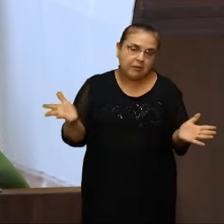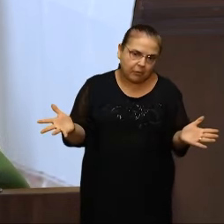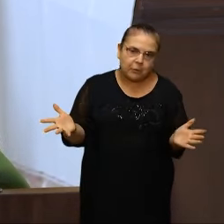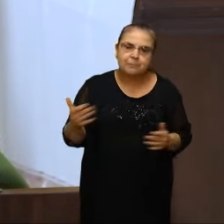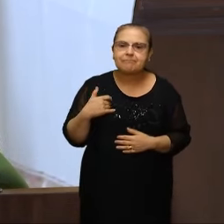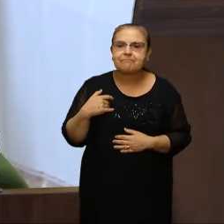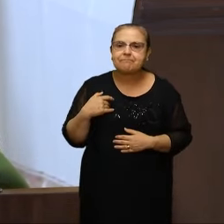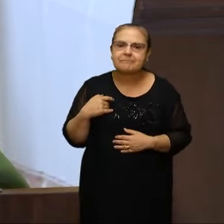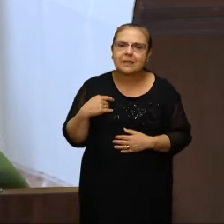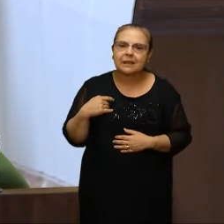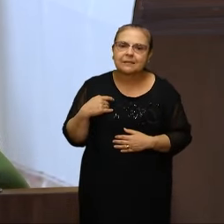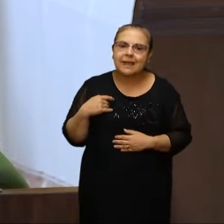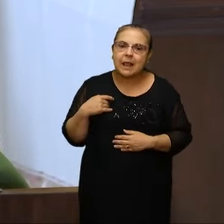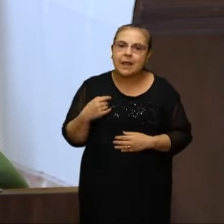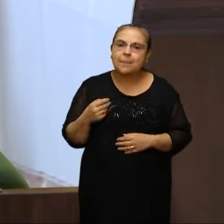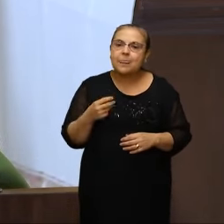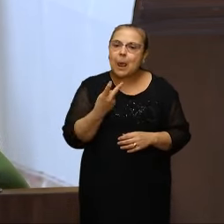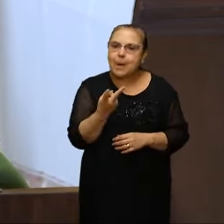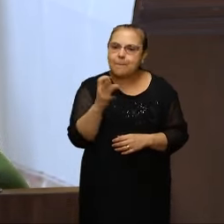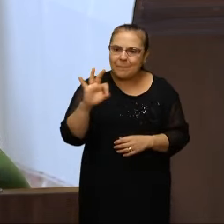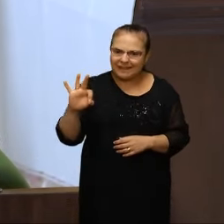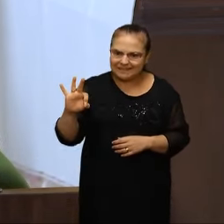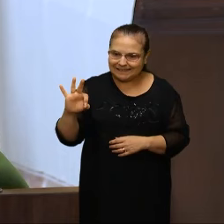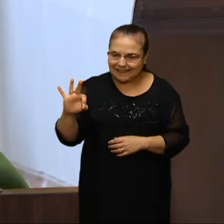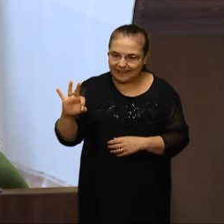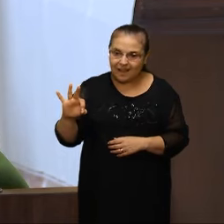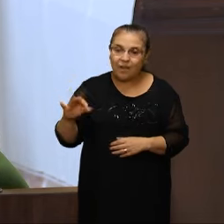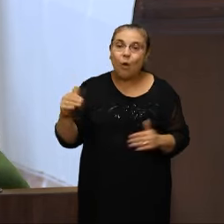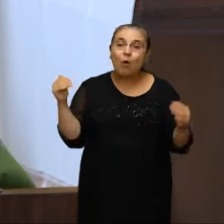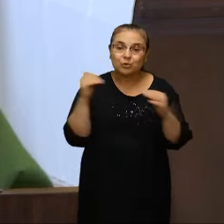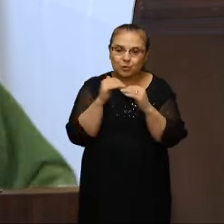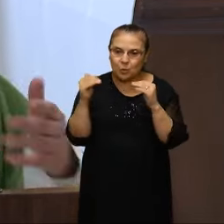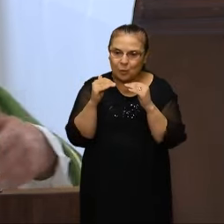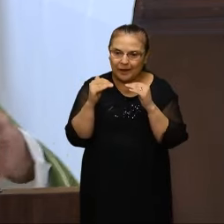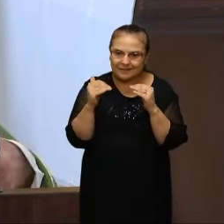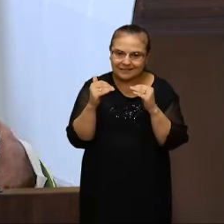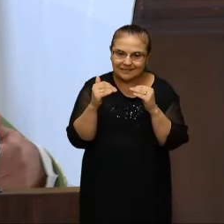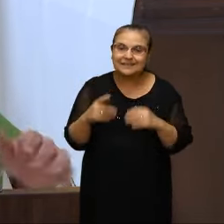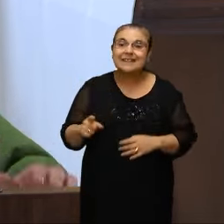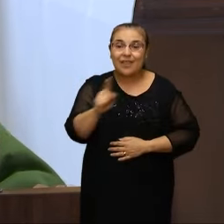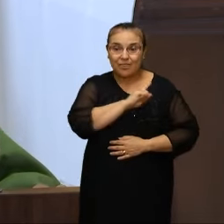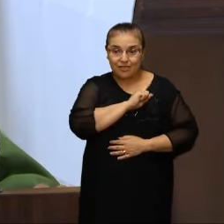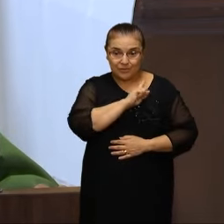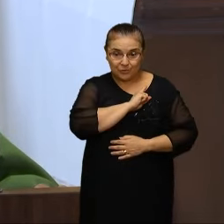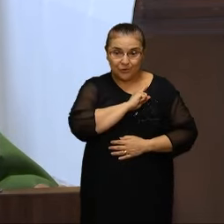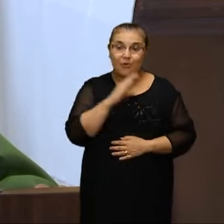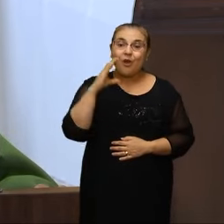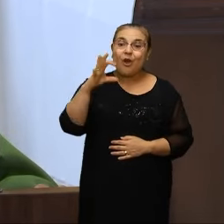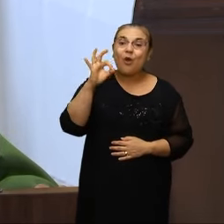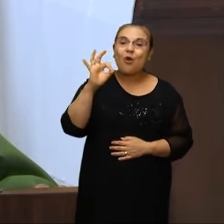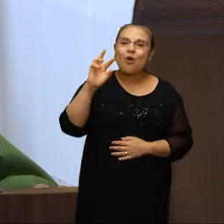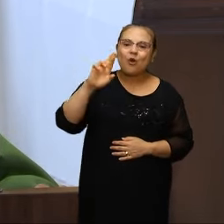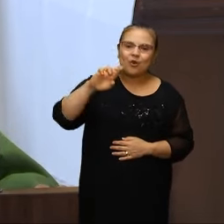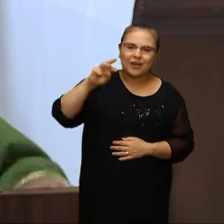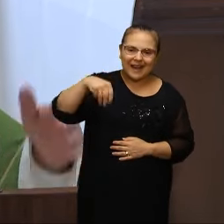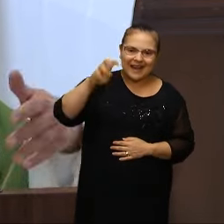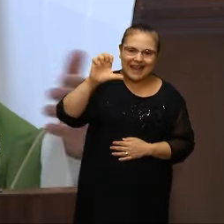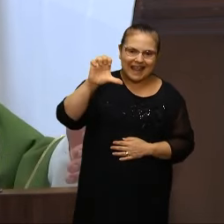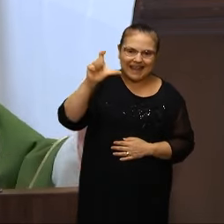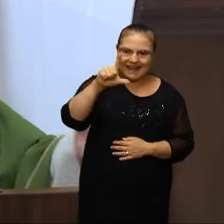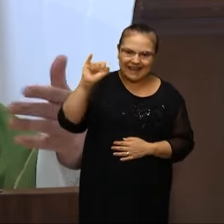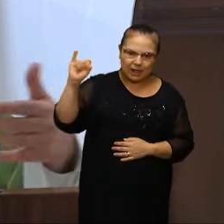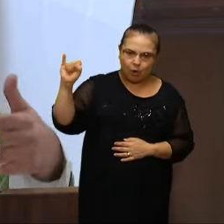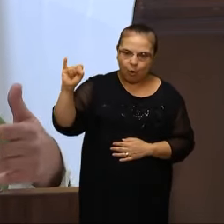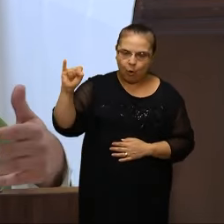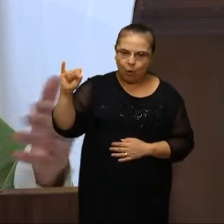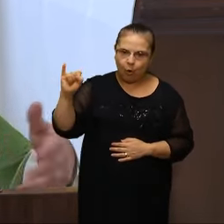se celebra cada 20 de octubre al centurión Cornelio, aquel hombre que en los Hechos de los Apóstoles le